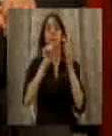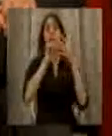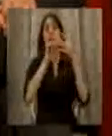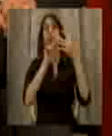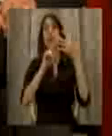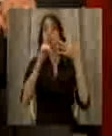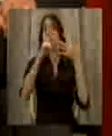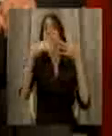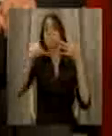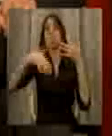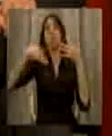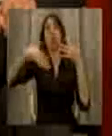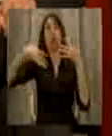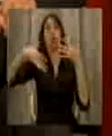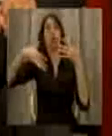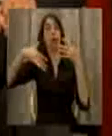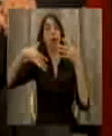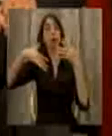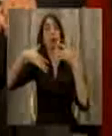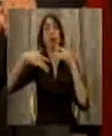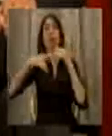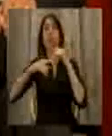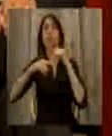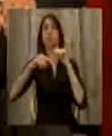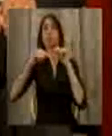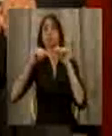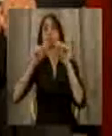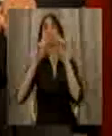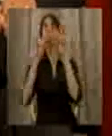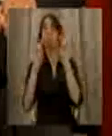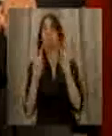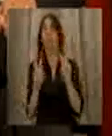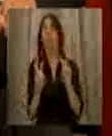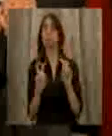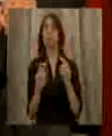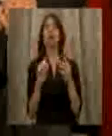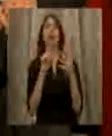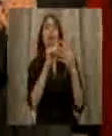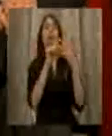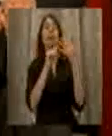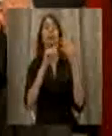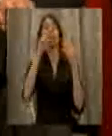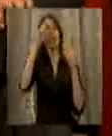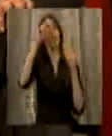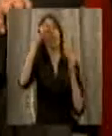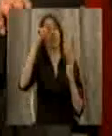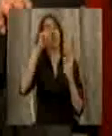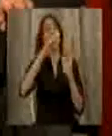priorizar en estas materias. Son iniciativas